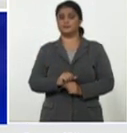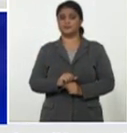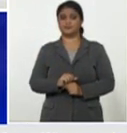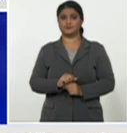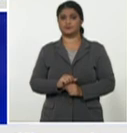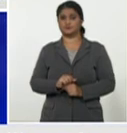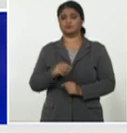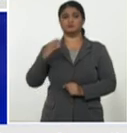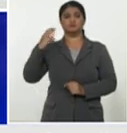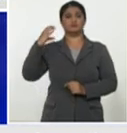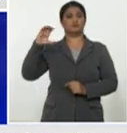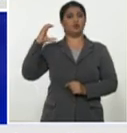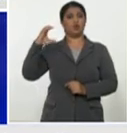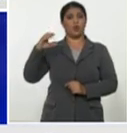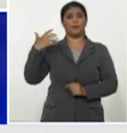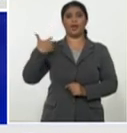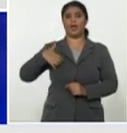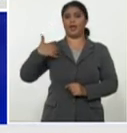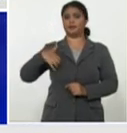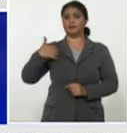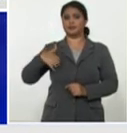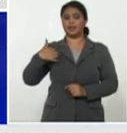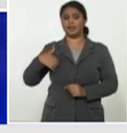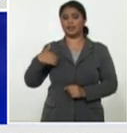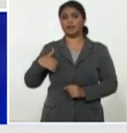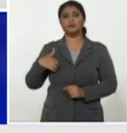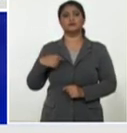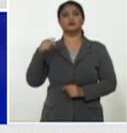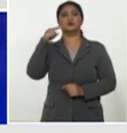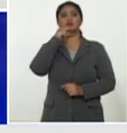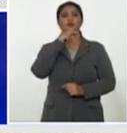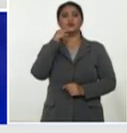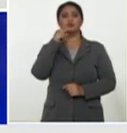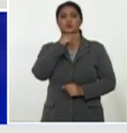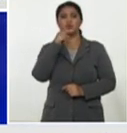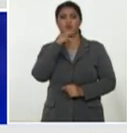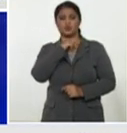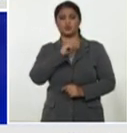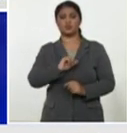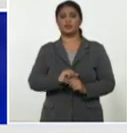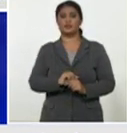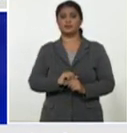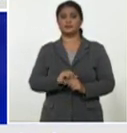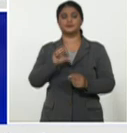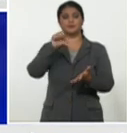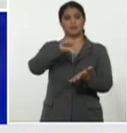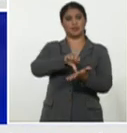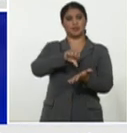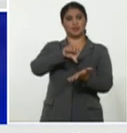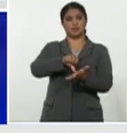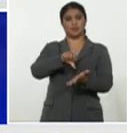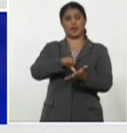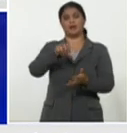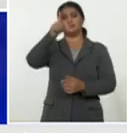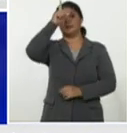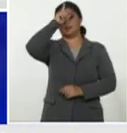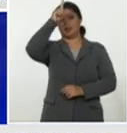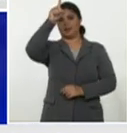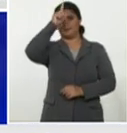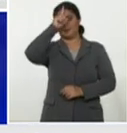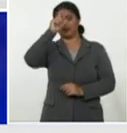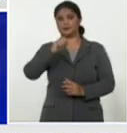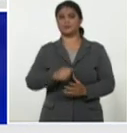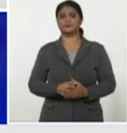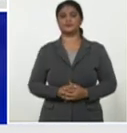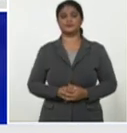Colombia, Argentina, Ucrania, Rusia, Irán y Alemania. Esa es la situación en el